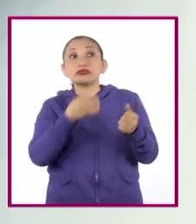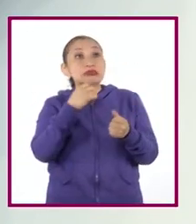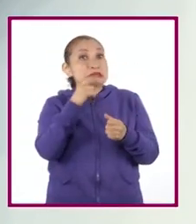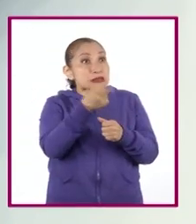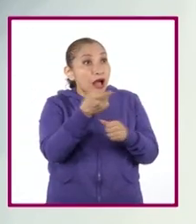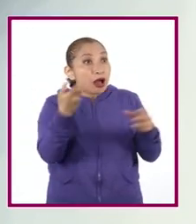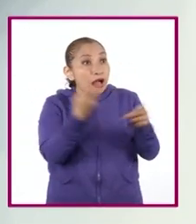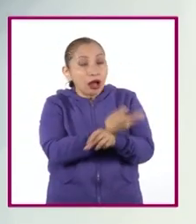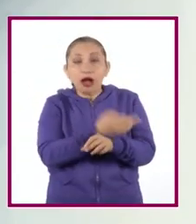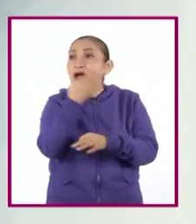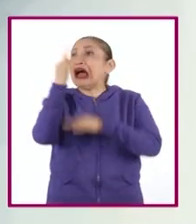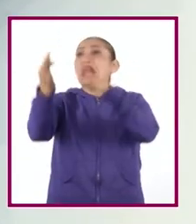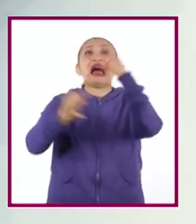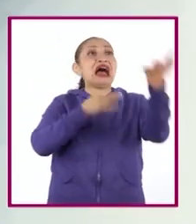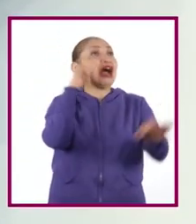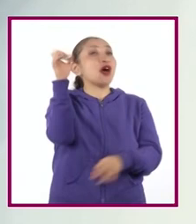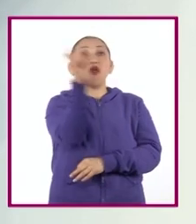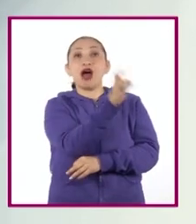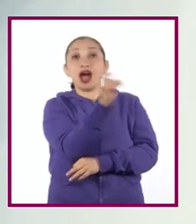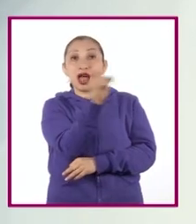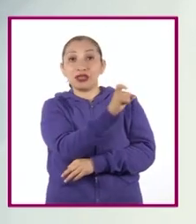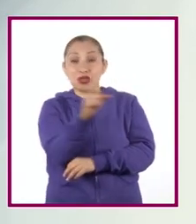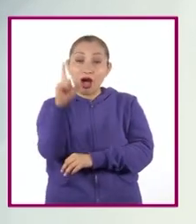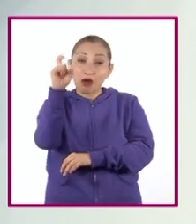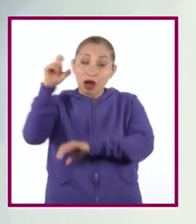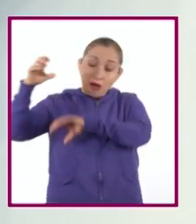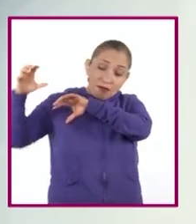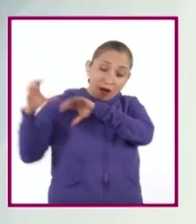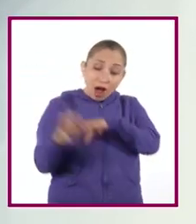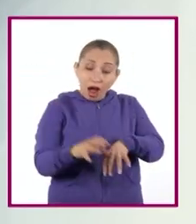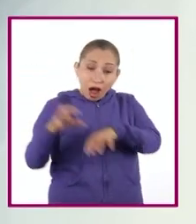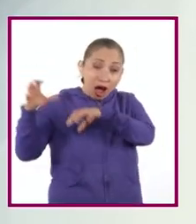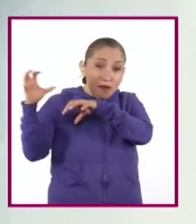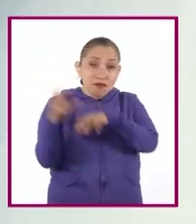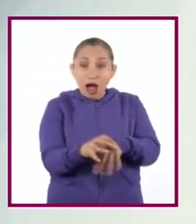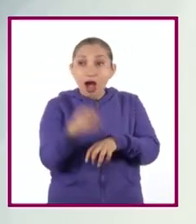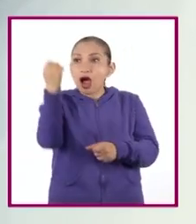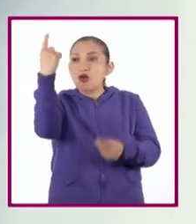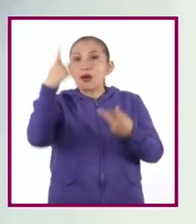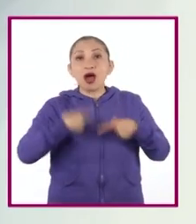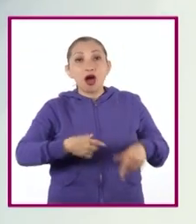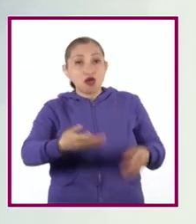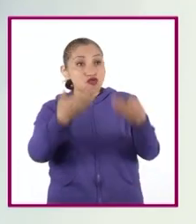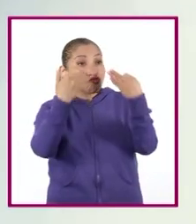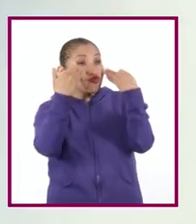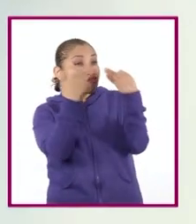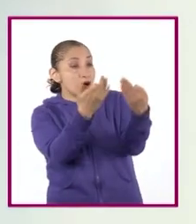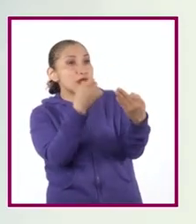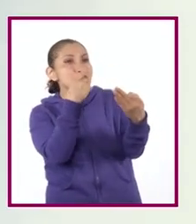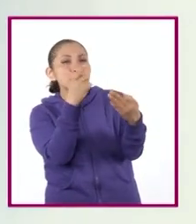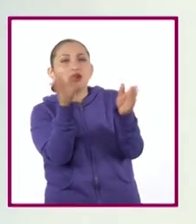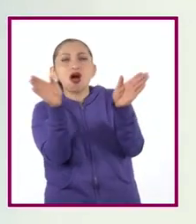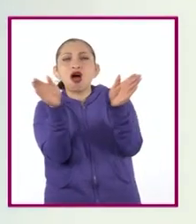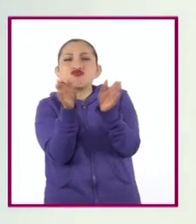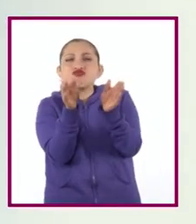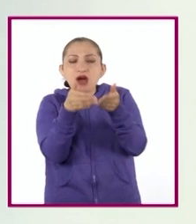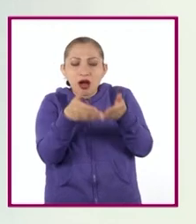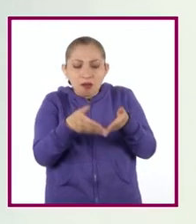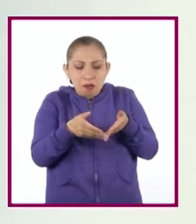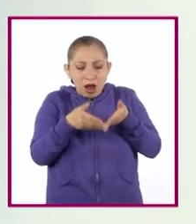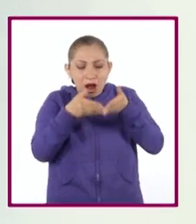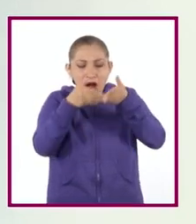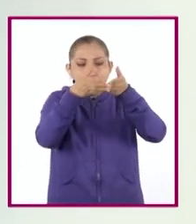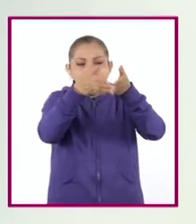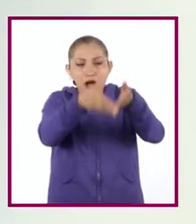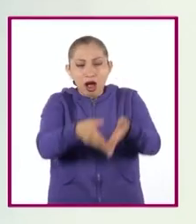rumor de que durante aquella tormenta, algunas personas vieron un pequeño barco que